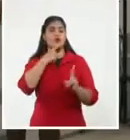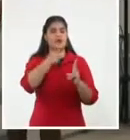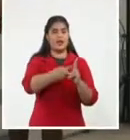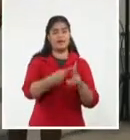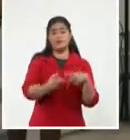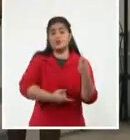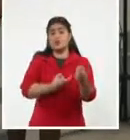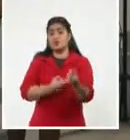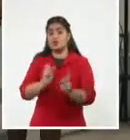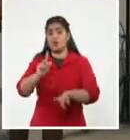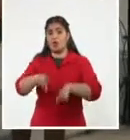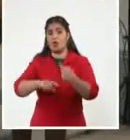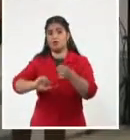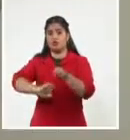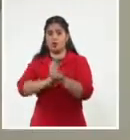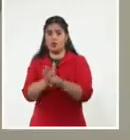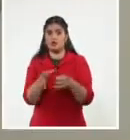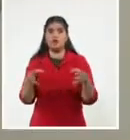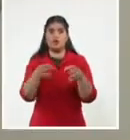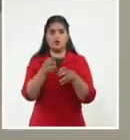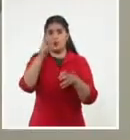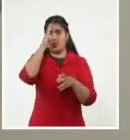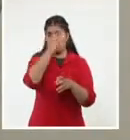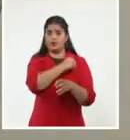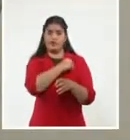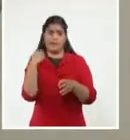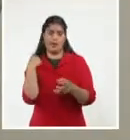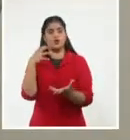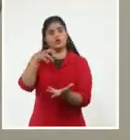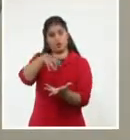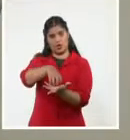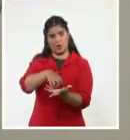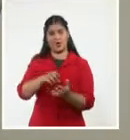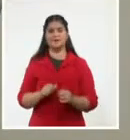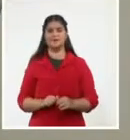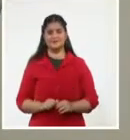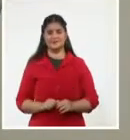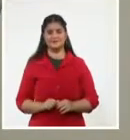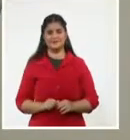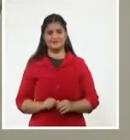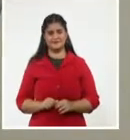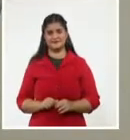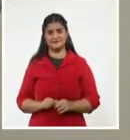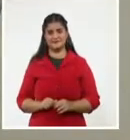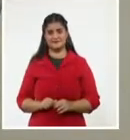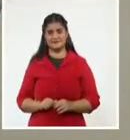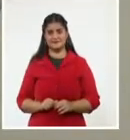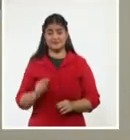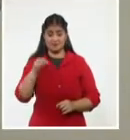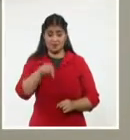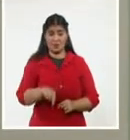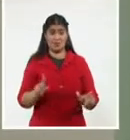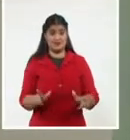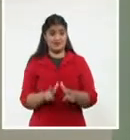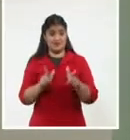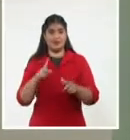COVID-19 durante 2021. Al llamado de nuestro presidente, en nuestra celebración de